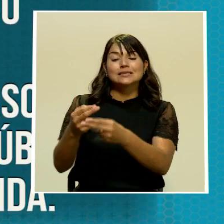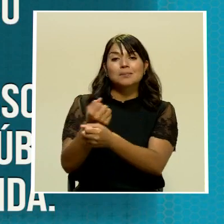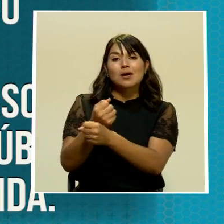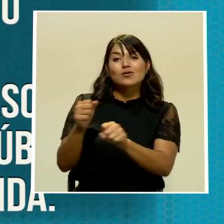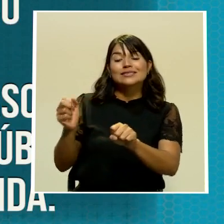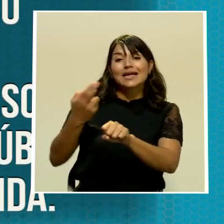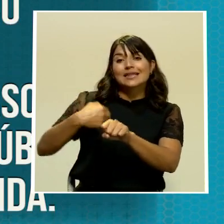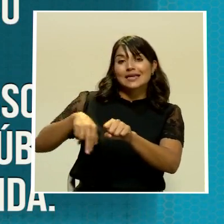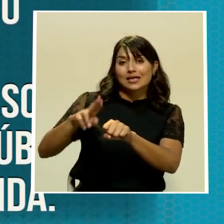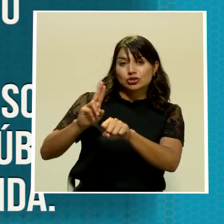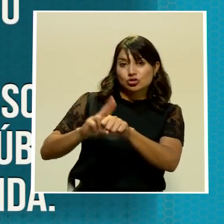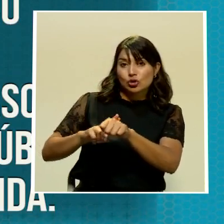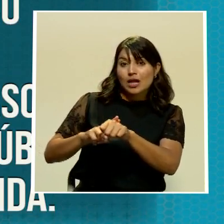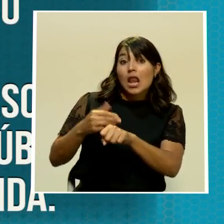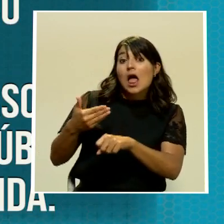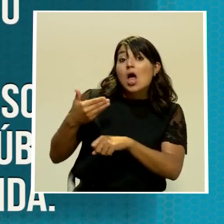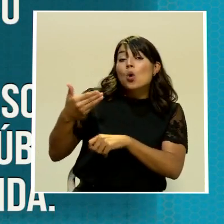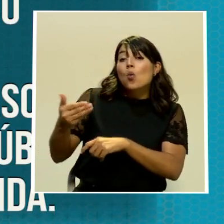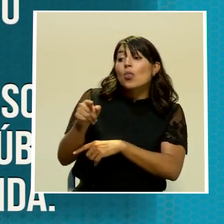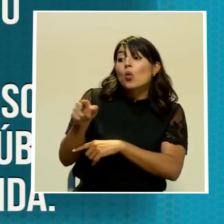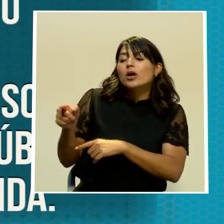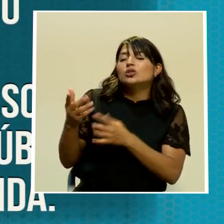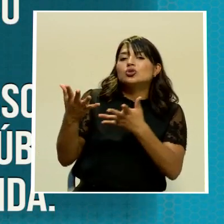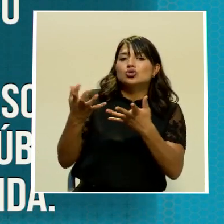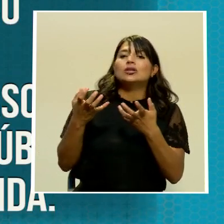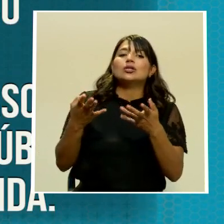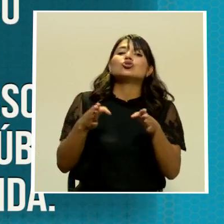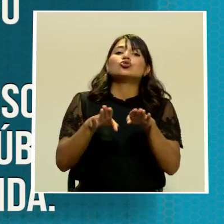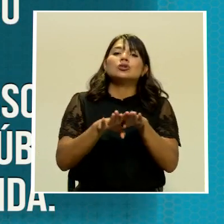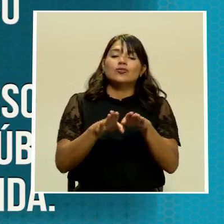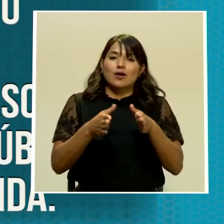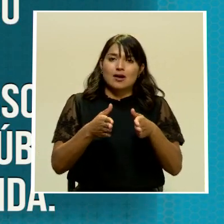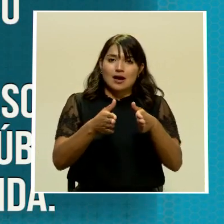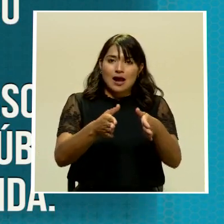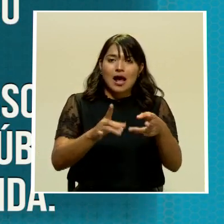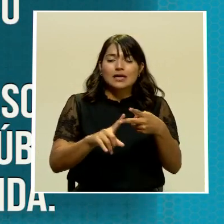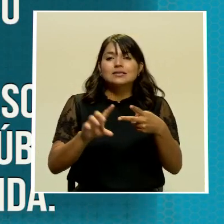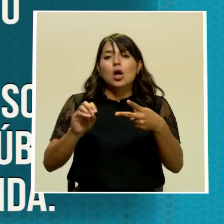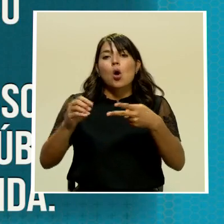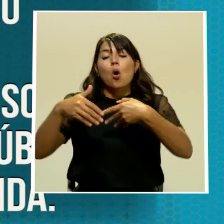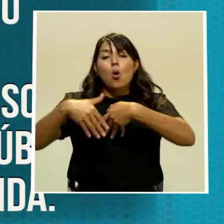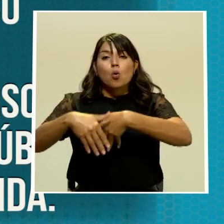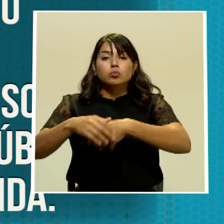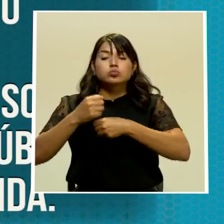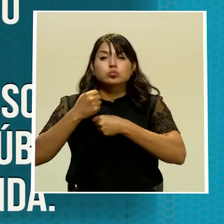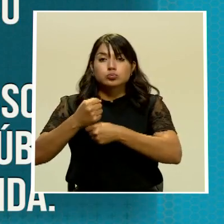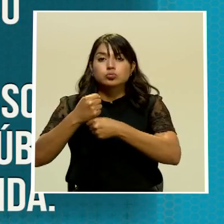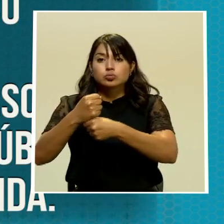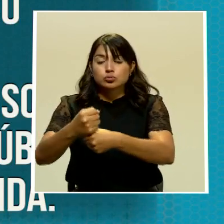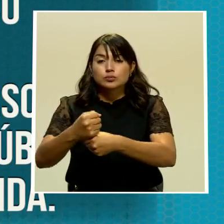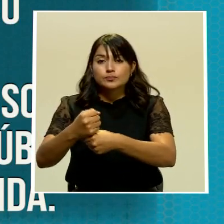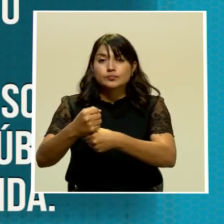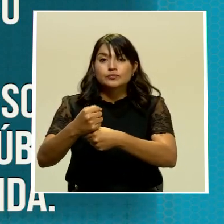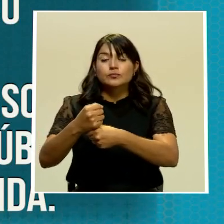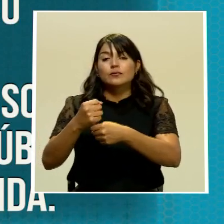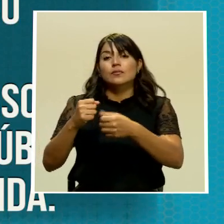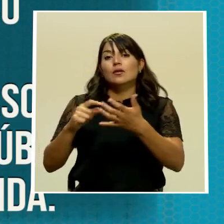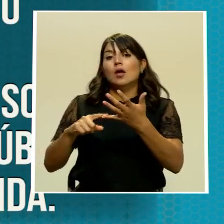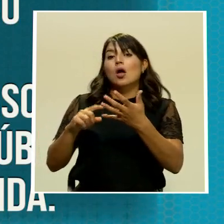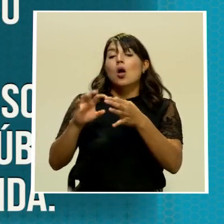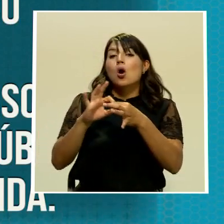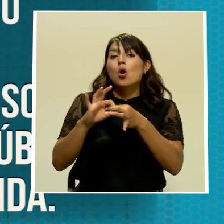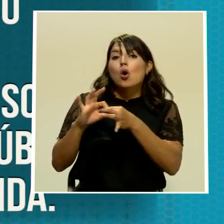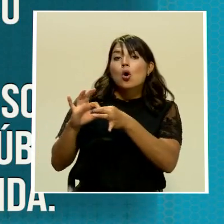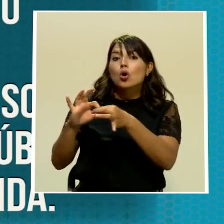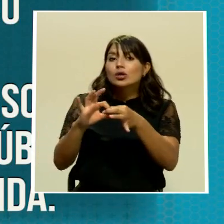como objetivo el instigar la ejecución de bloqueos o coordinar su puesta en práctica, el coordinar, ejecutarse,